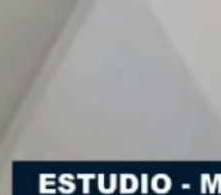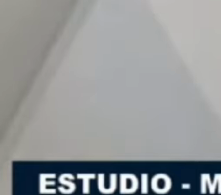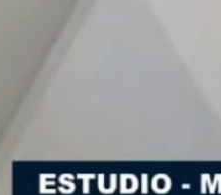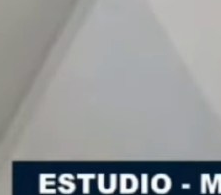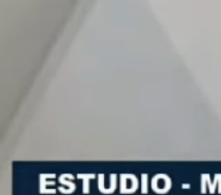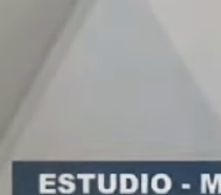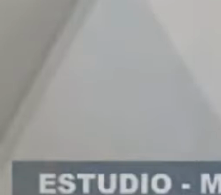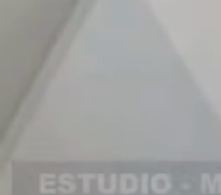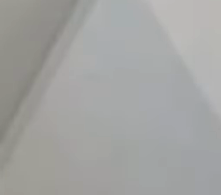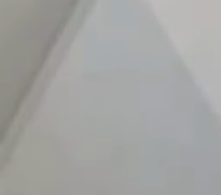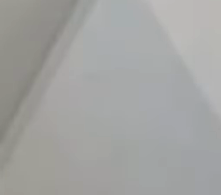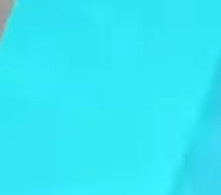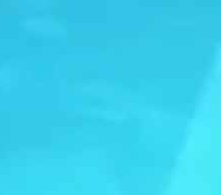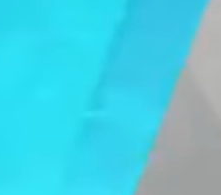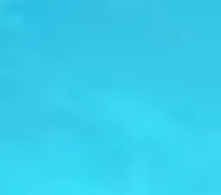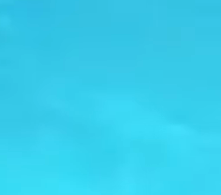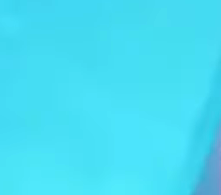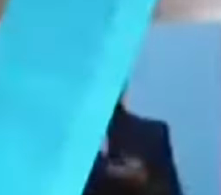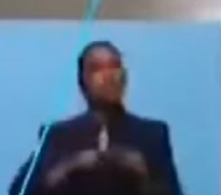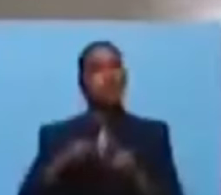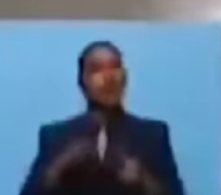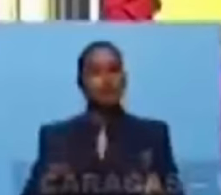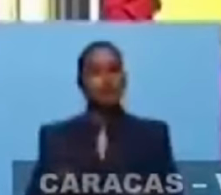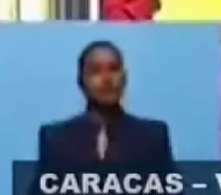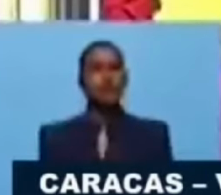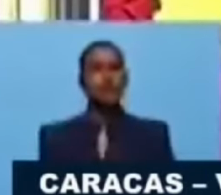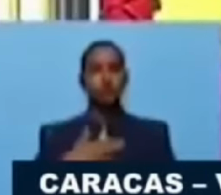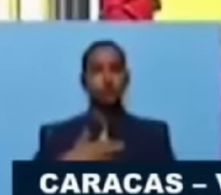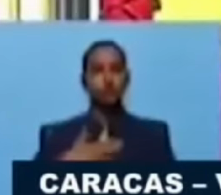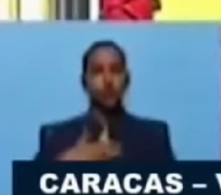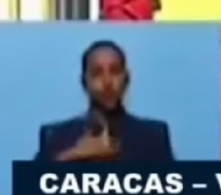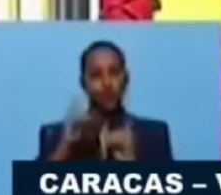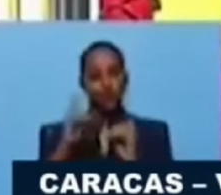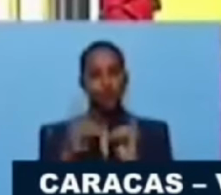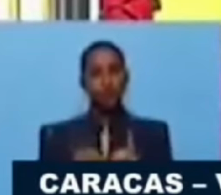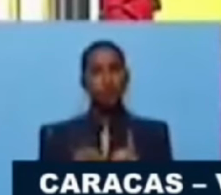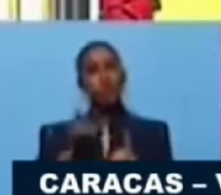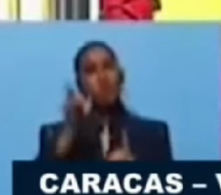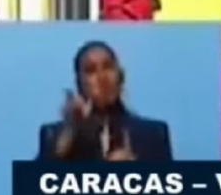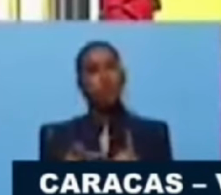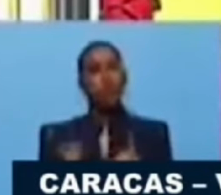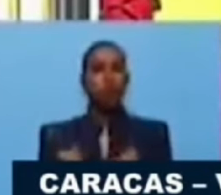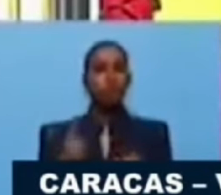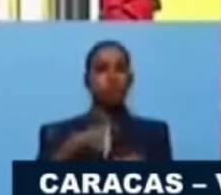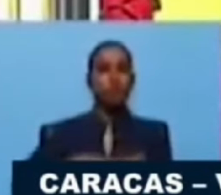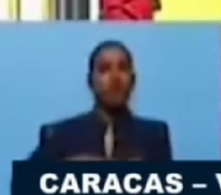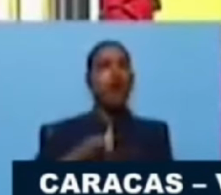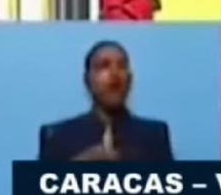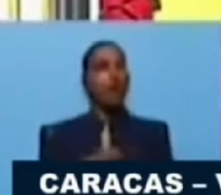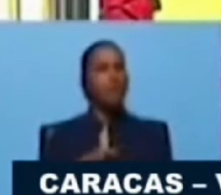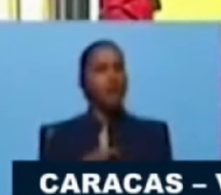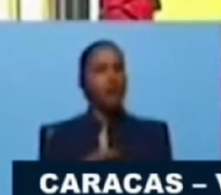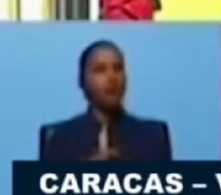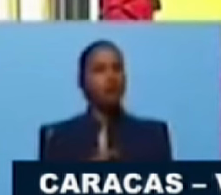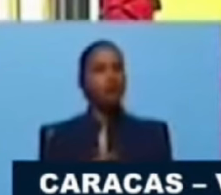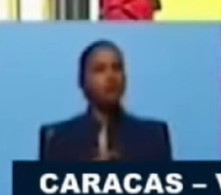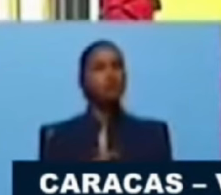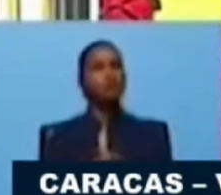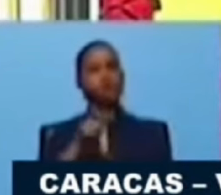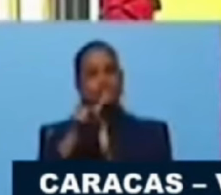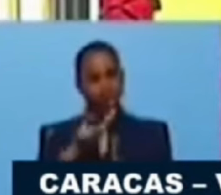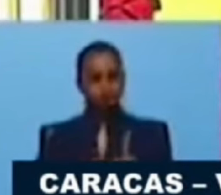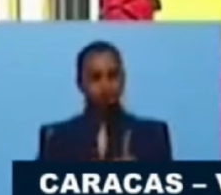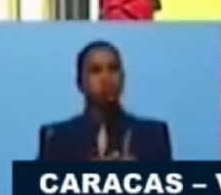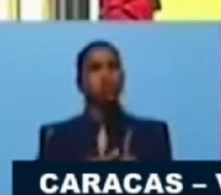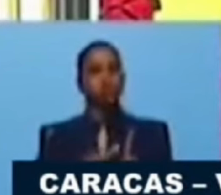ministro de la Defensa. He decidido incorporar al gobierno a un compañero